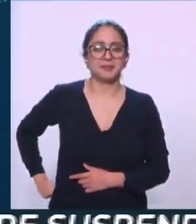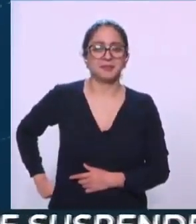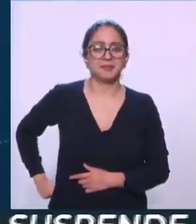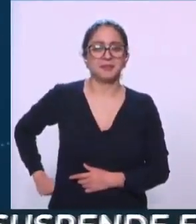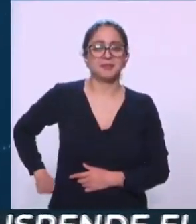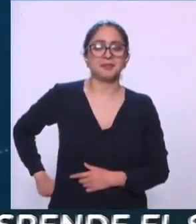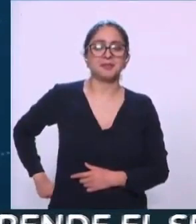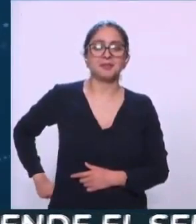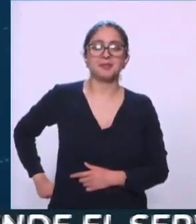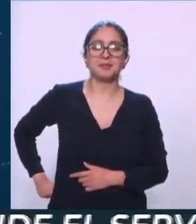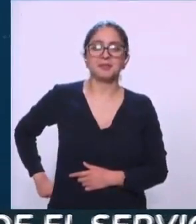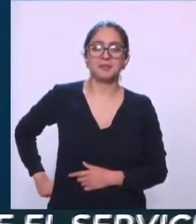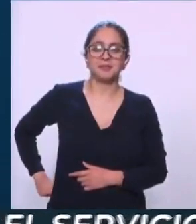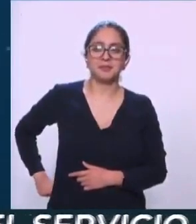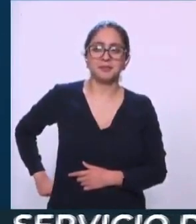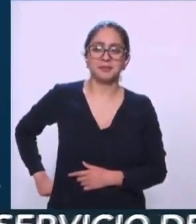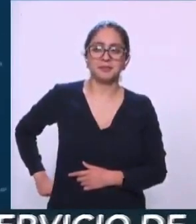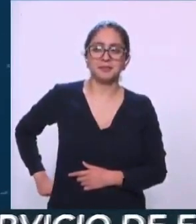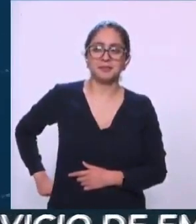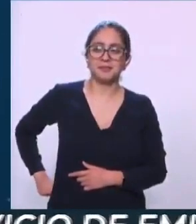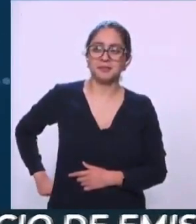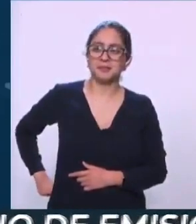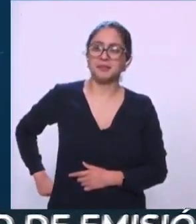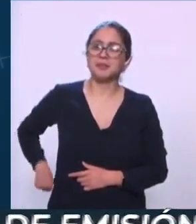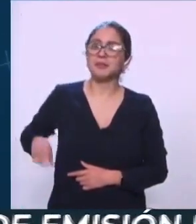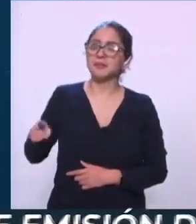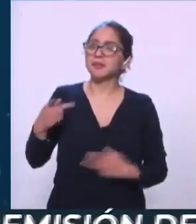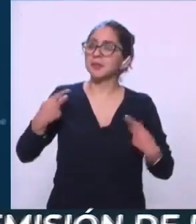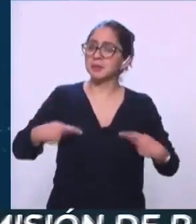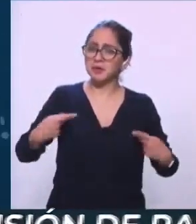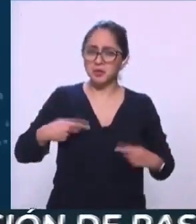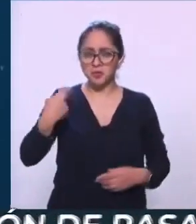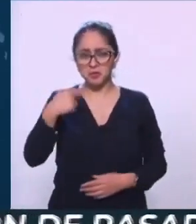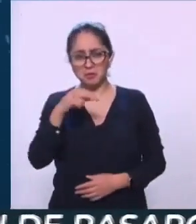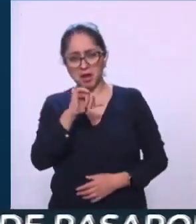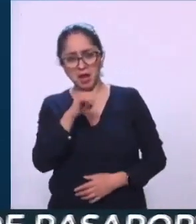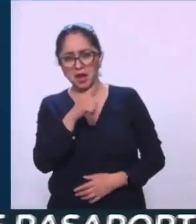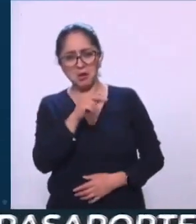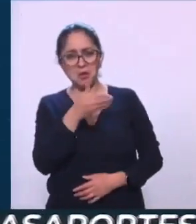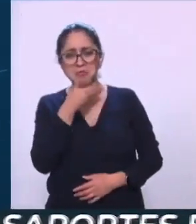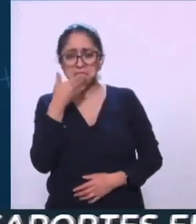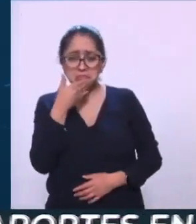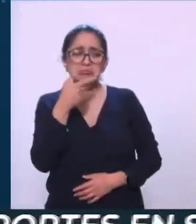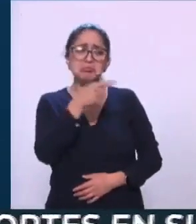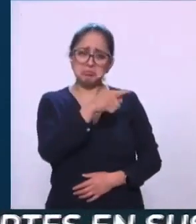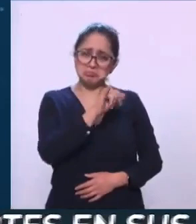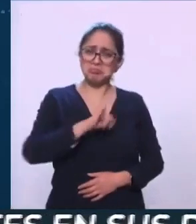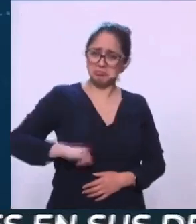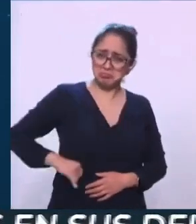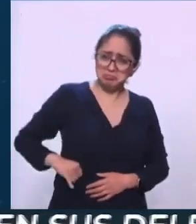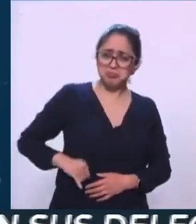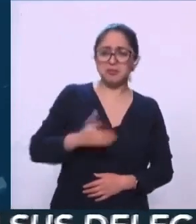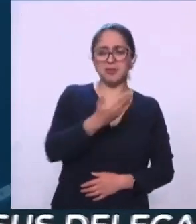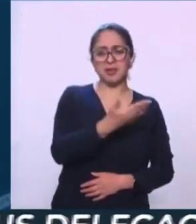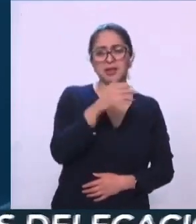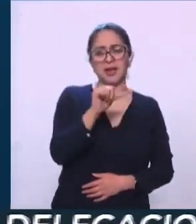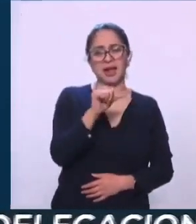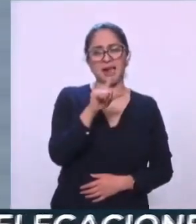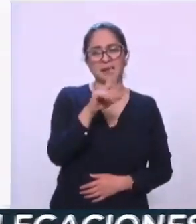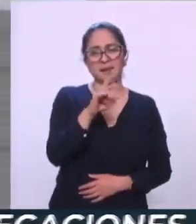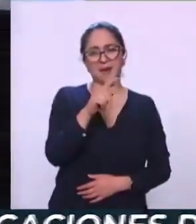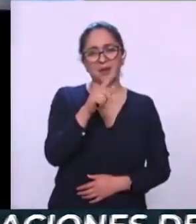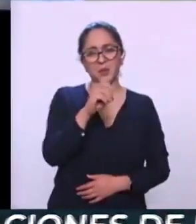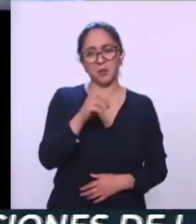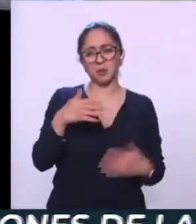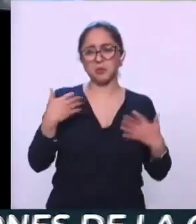por qué. Y Alberto Escorcia, bienvenido. Alberto, bienvenidos los dos. Pues a ver, mucha información